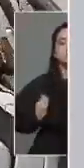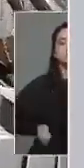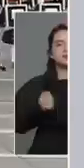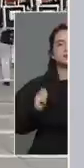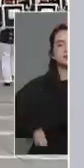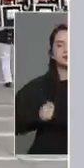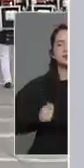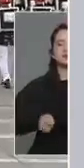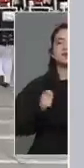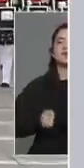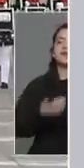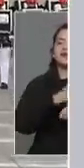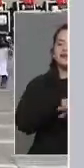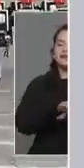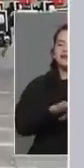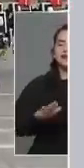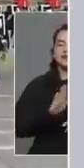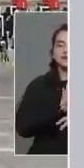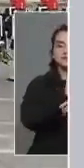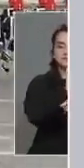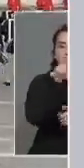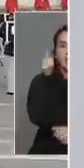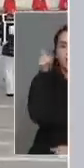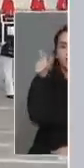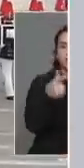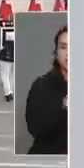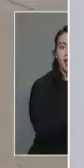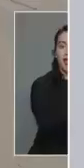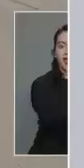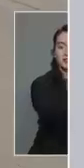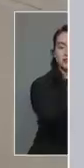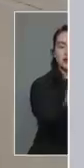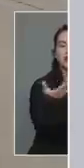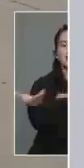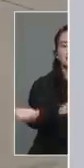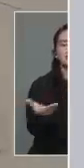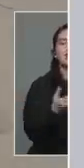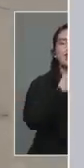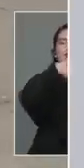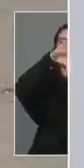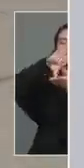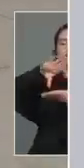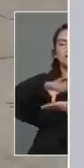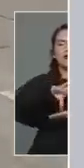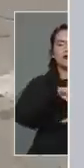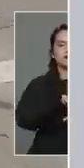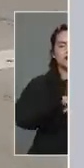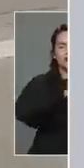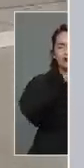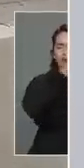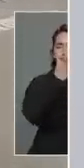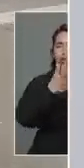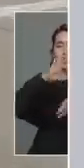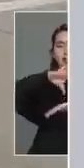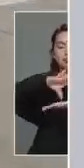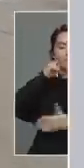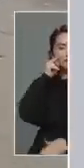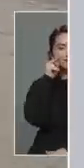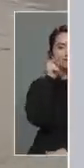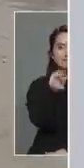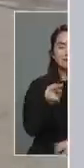que ha hecho el subsecretario Ahumada es importante en ese sentido. Hay experiencia comparada donde los países obviamente